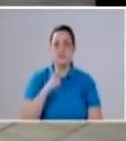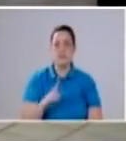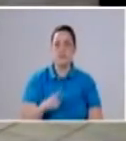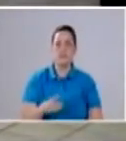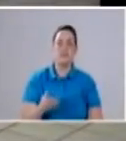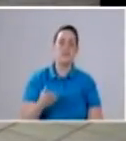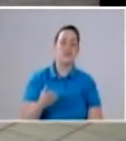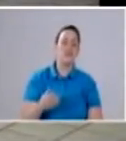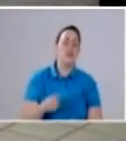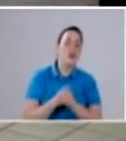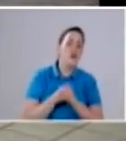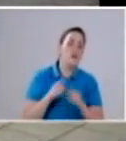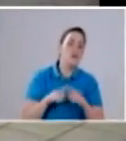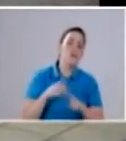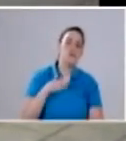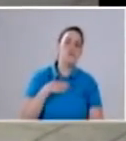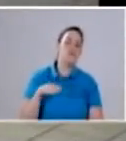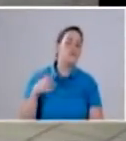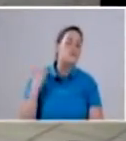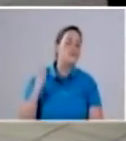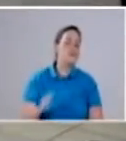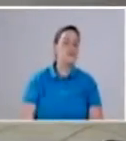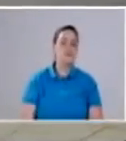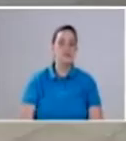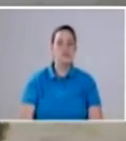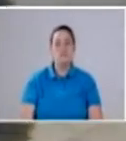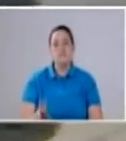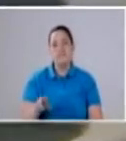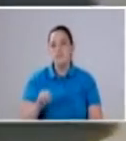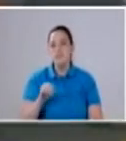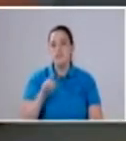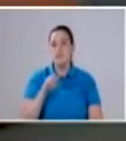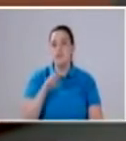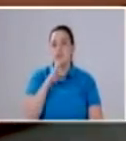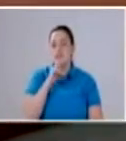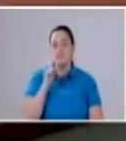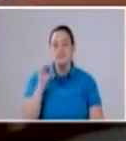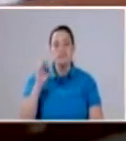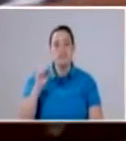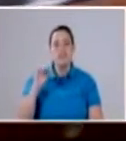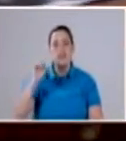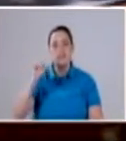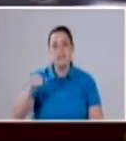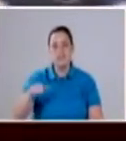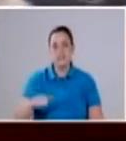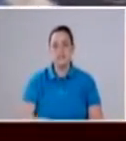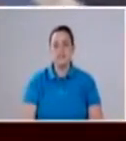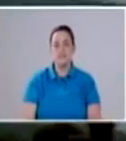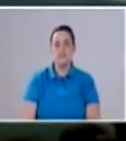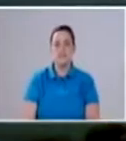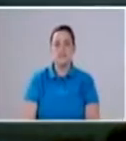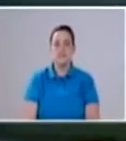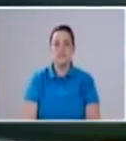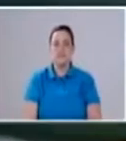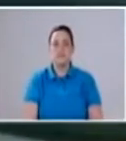si hablo. Y tampoco se trata de una fórmula, ¿verdad? Que a veces se usa.